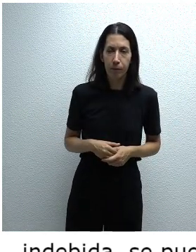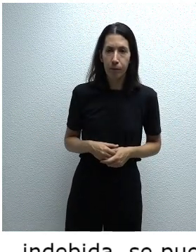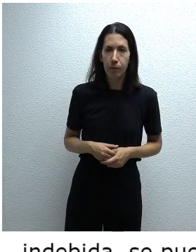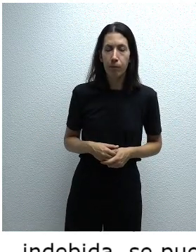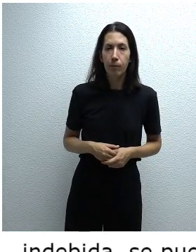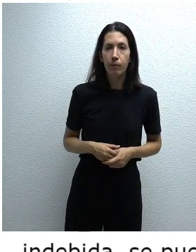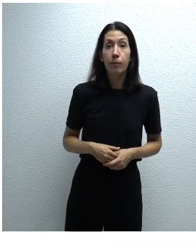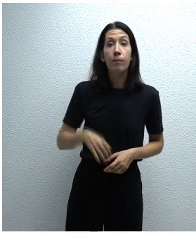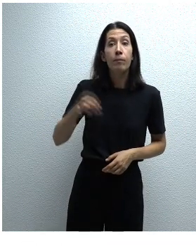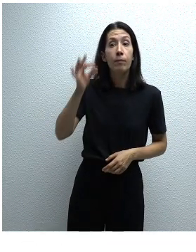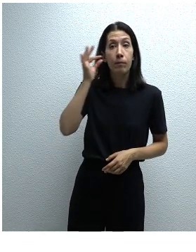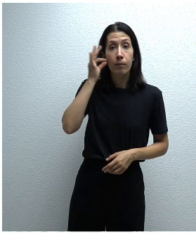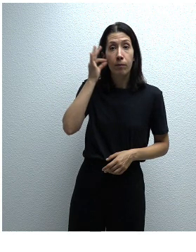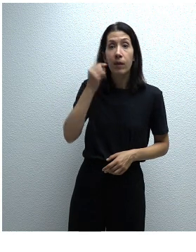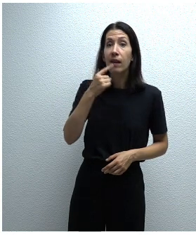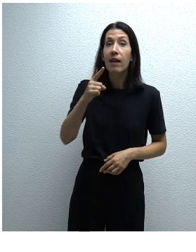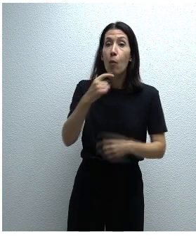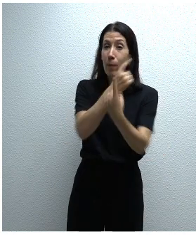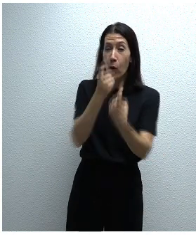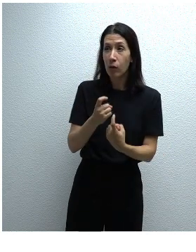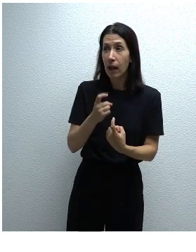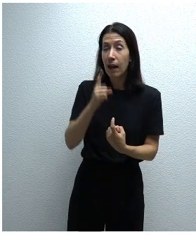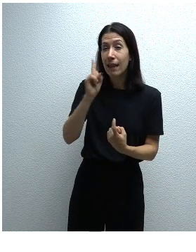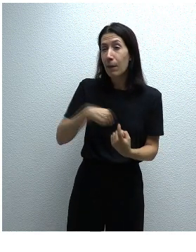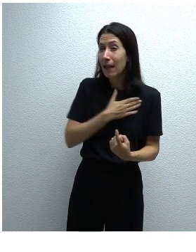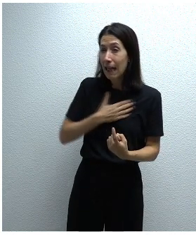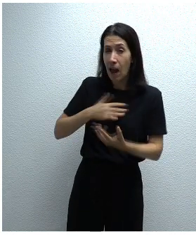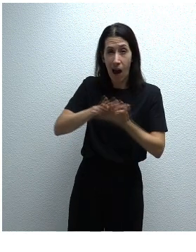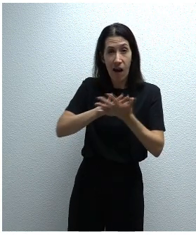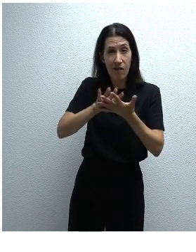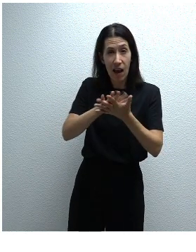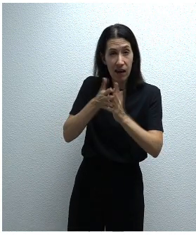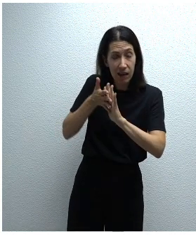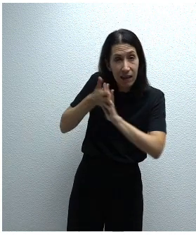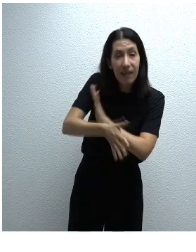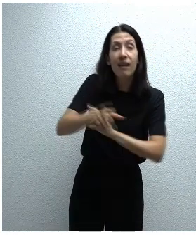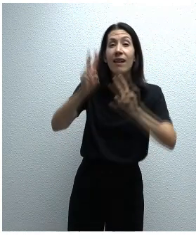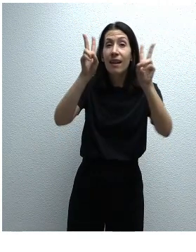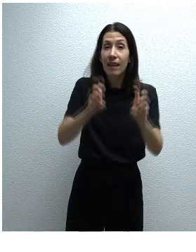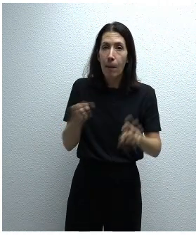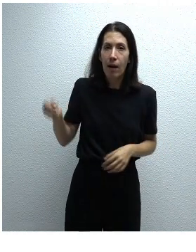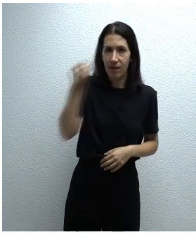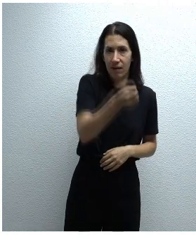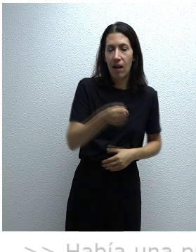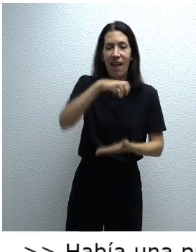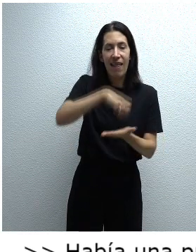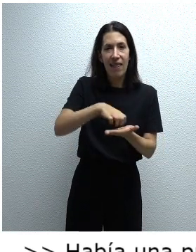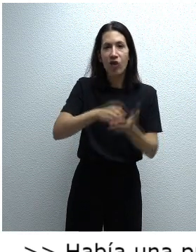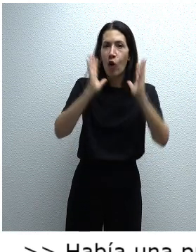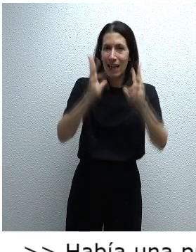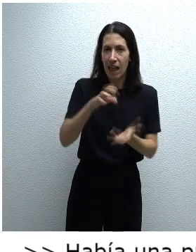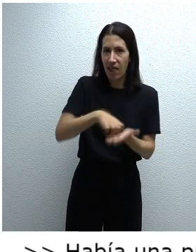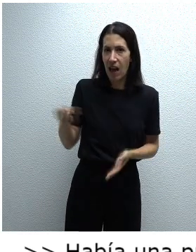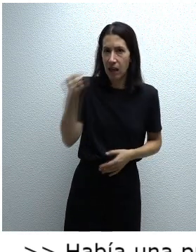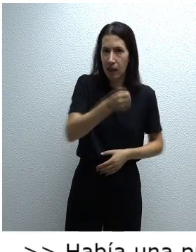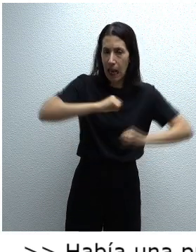Había una pregunta también que quería así perfilar, es con respecto al ingreso en centros residenciales.